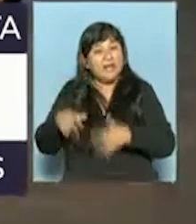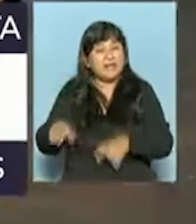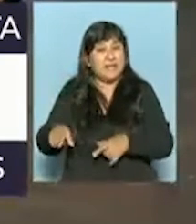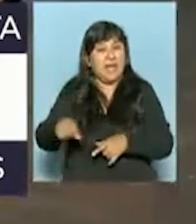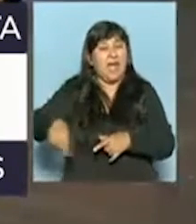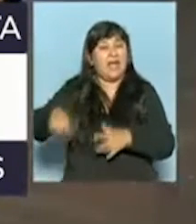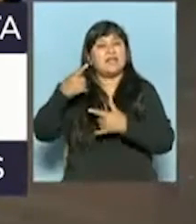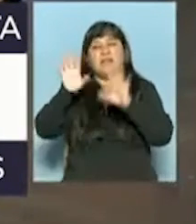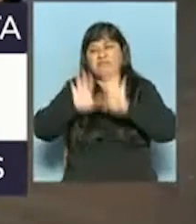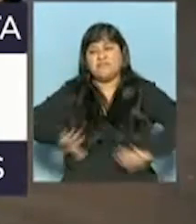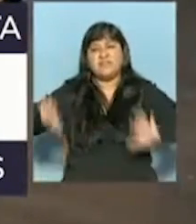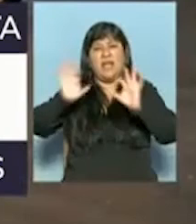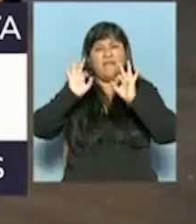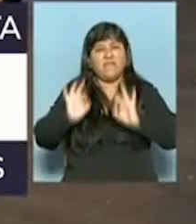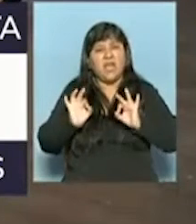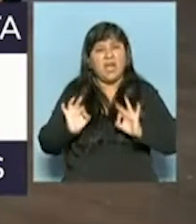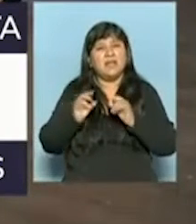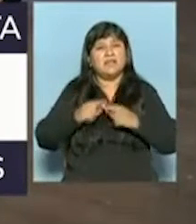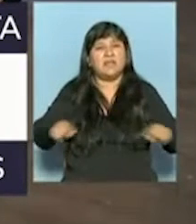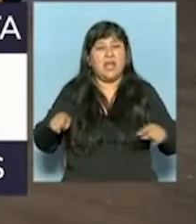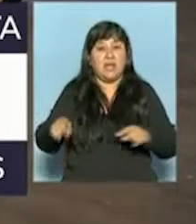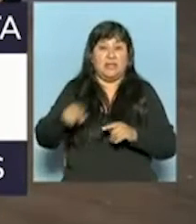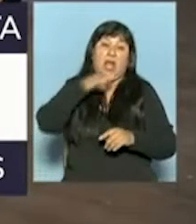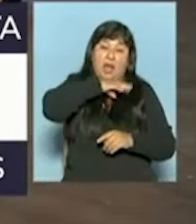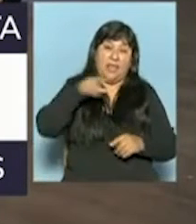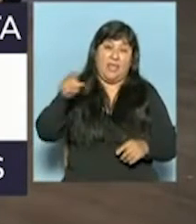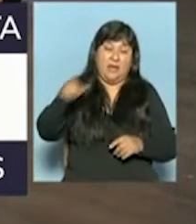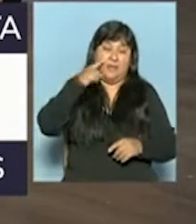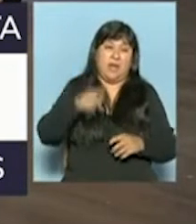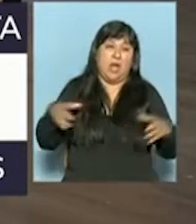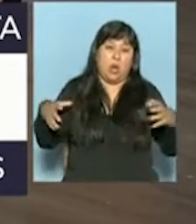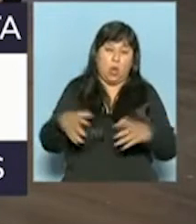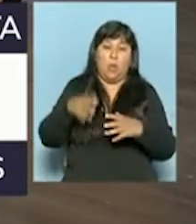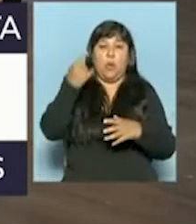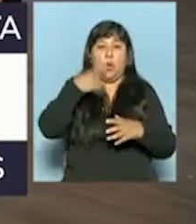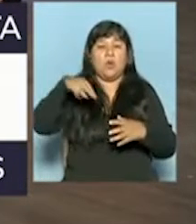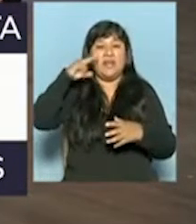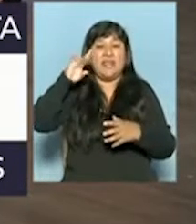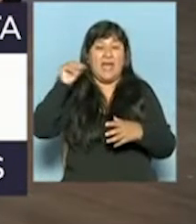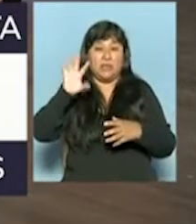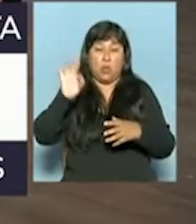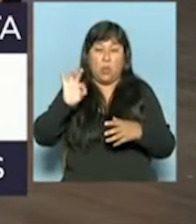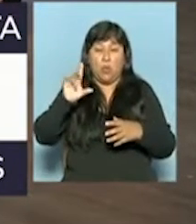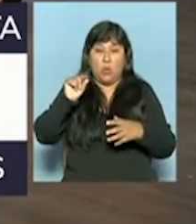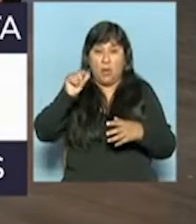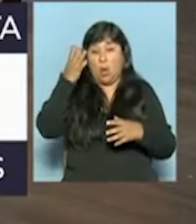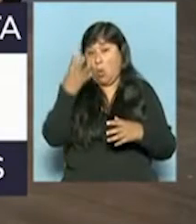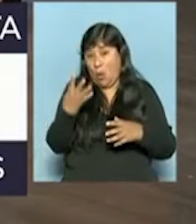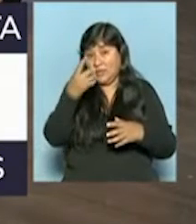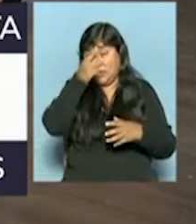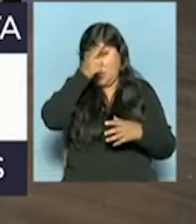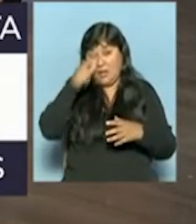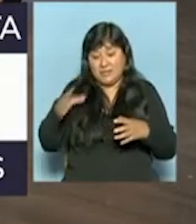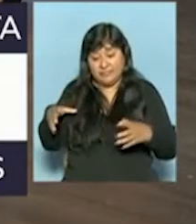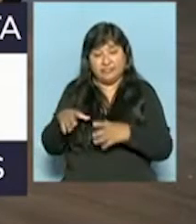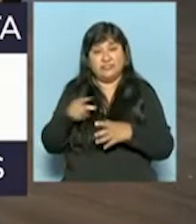de Investigaciones de la Ciudad de Libertador General San Martín a través de la Unidad Regional 4. Destacar que, bueno, una vez cumplida la tarea investigativa,